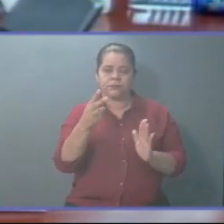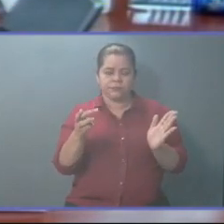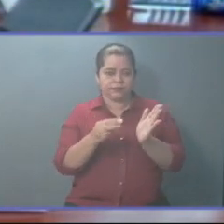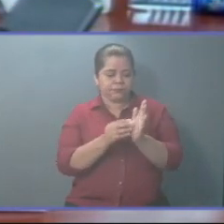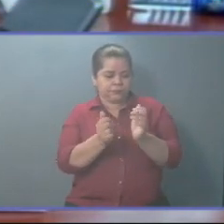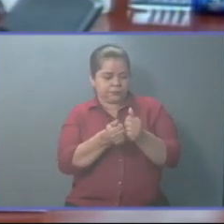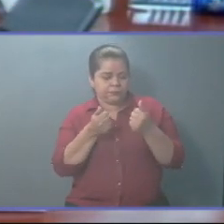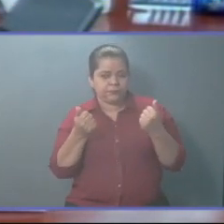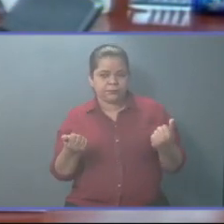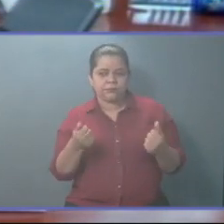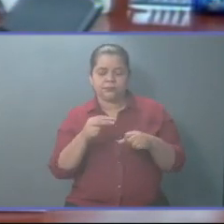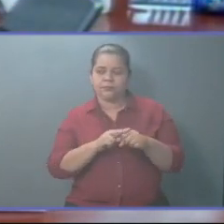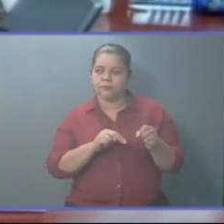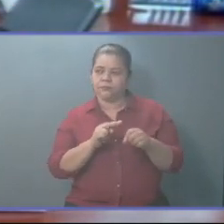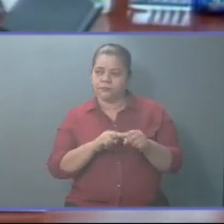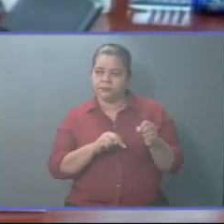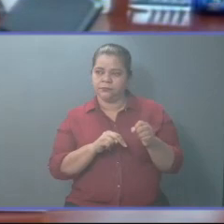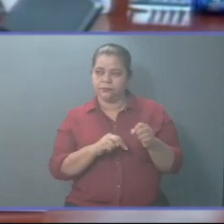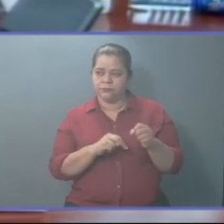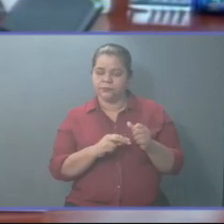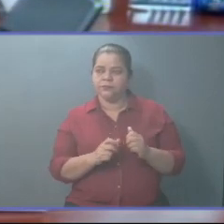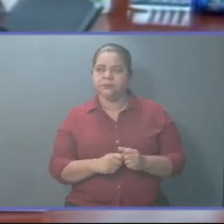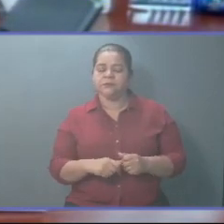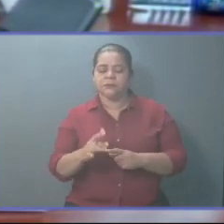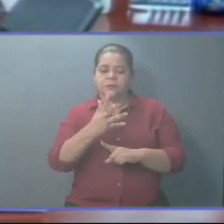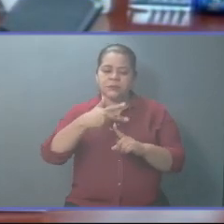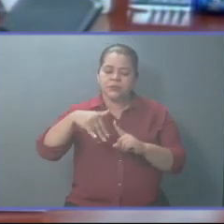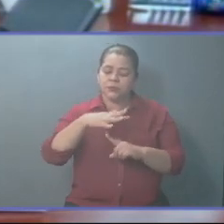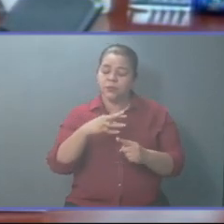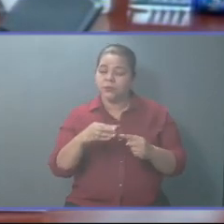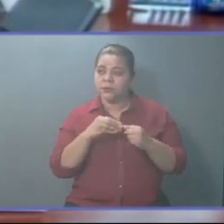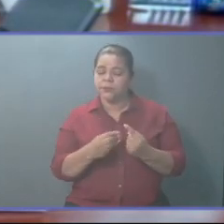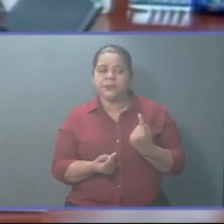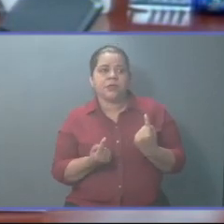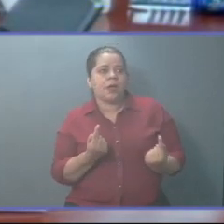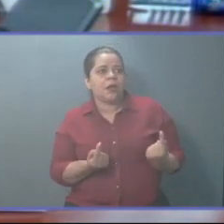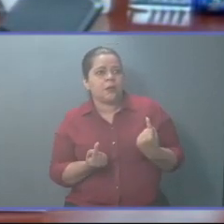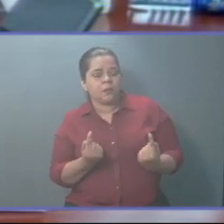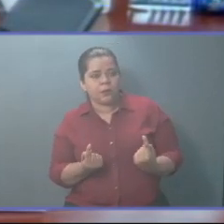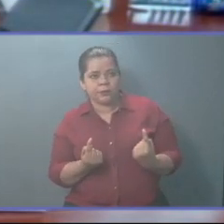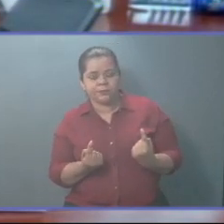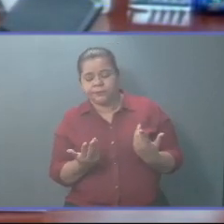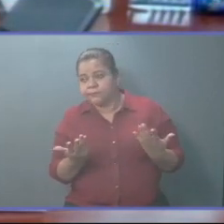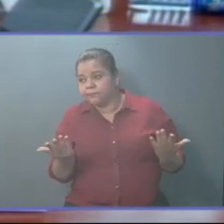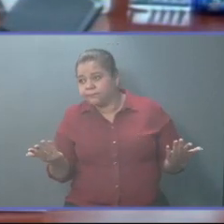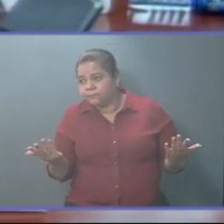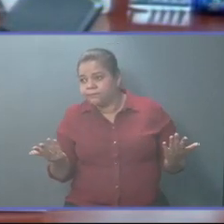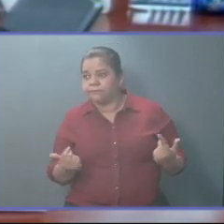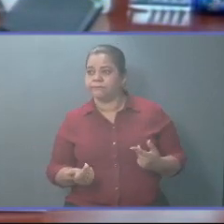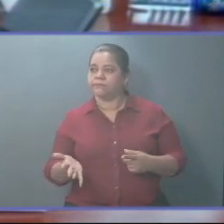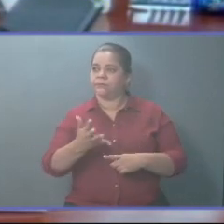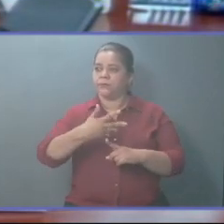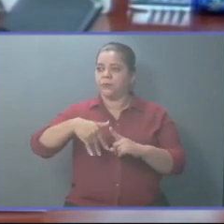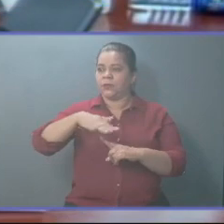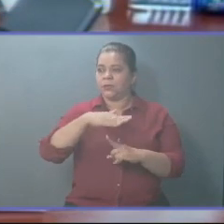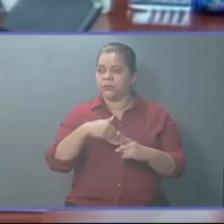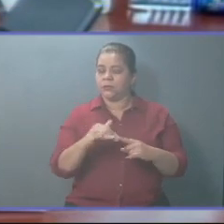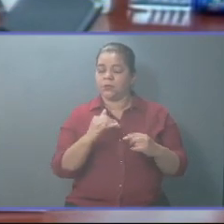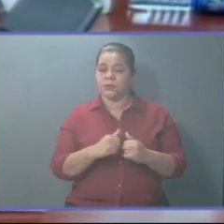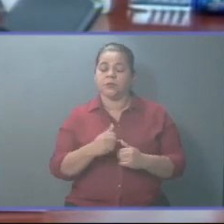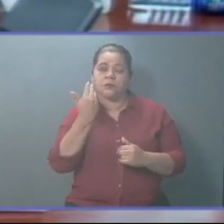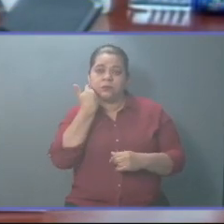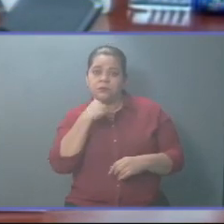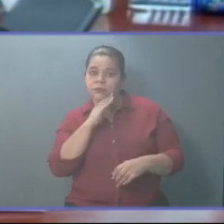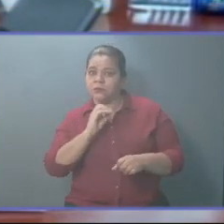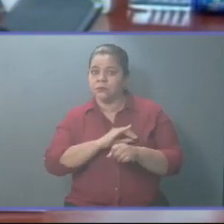dólares. ¿Y cuál es esta situación extraordinaria? Bueno, una situación de pandemia, pero